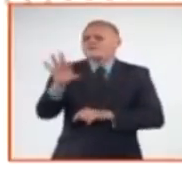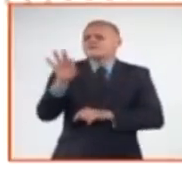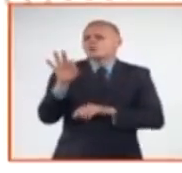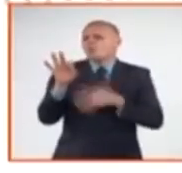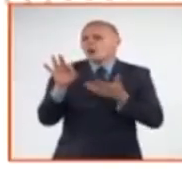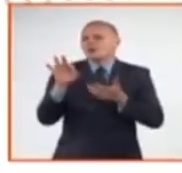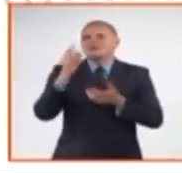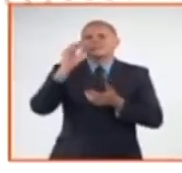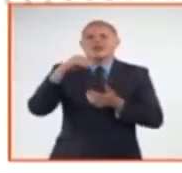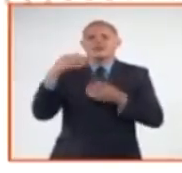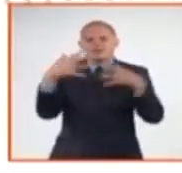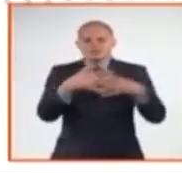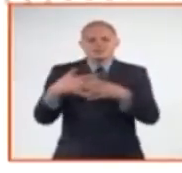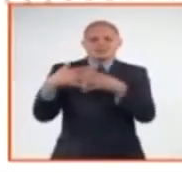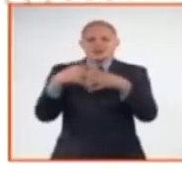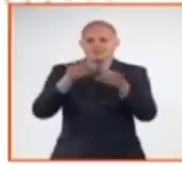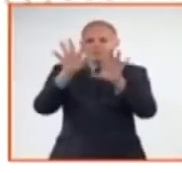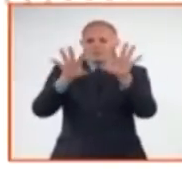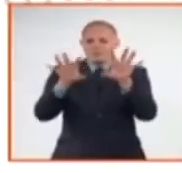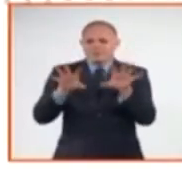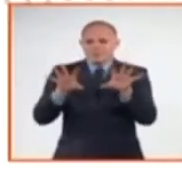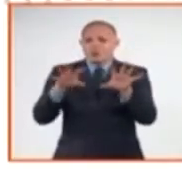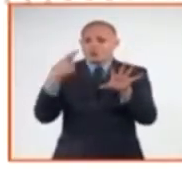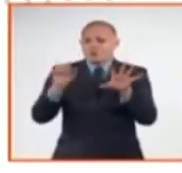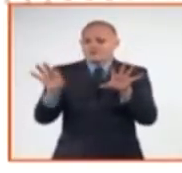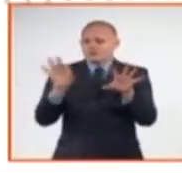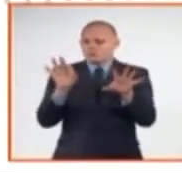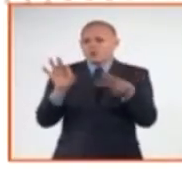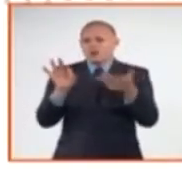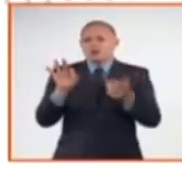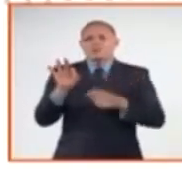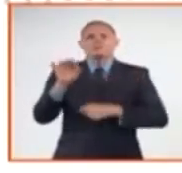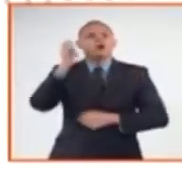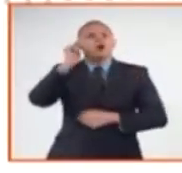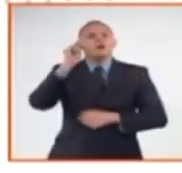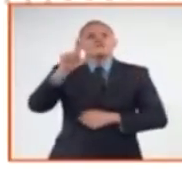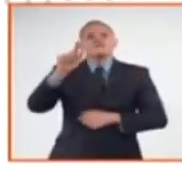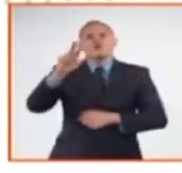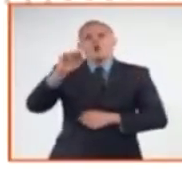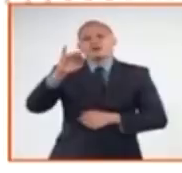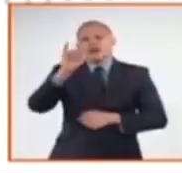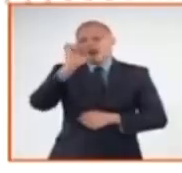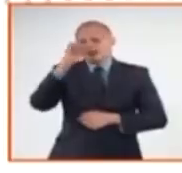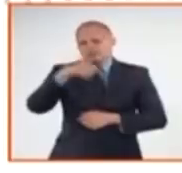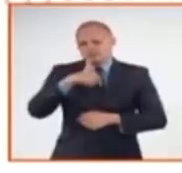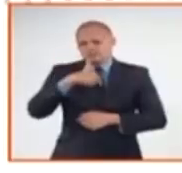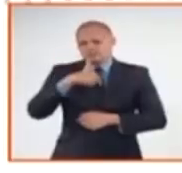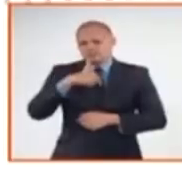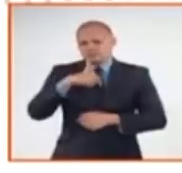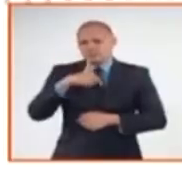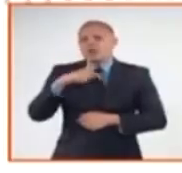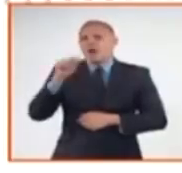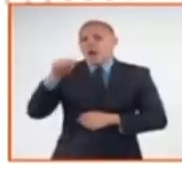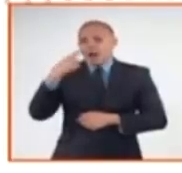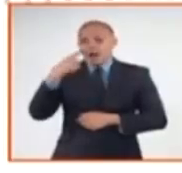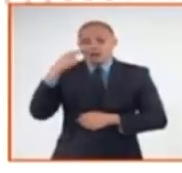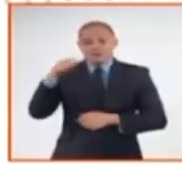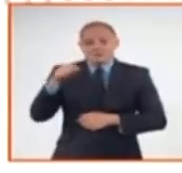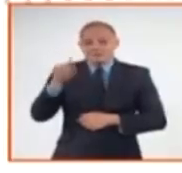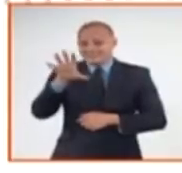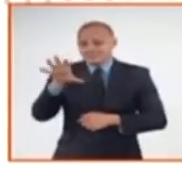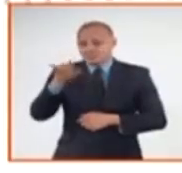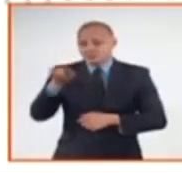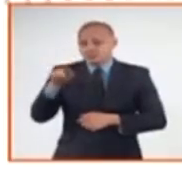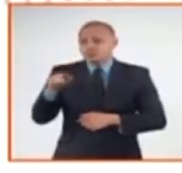una de las de los lugares estamento de los estados que en este momento una situación bastante crítica con